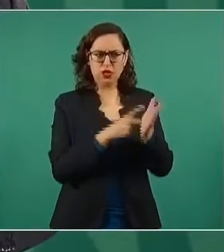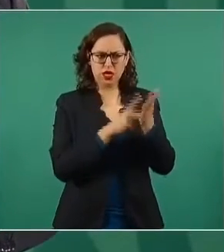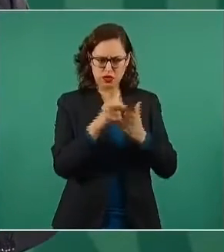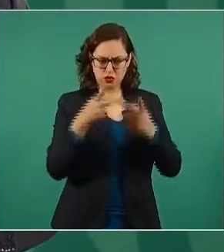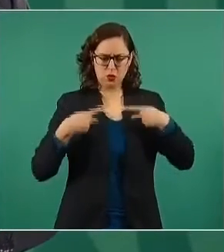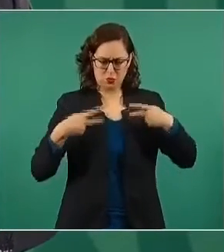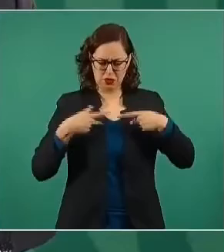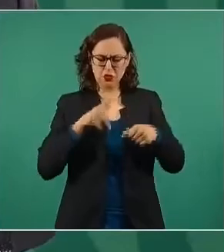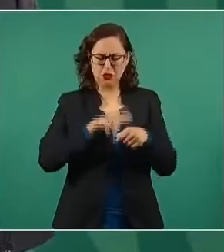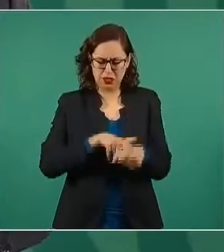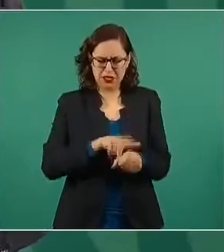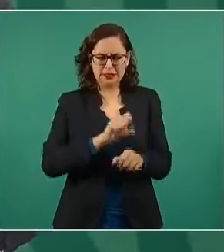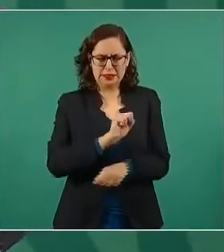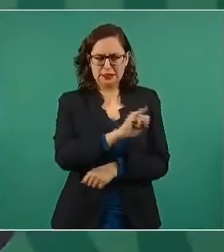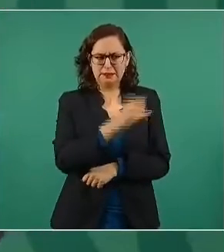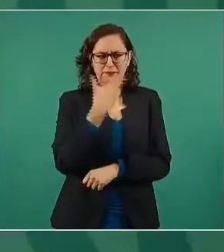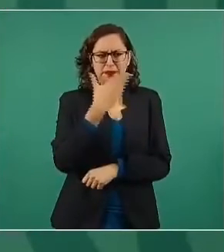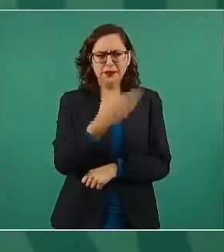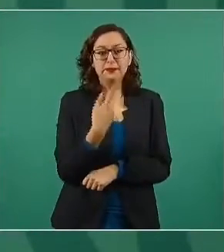Siempre debe estar